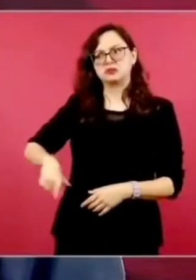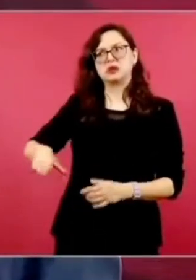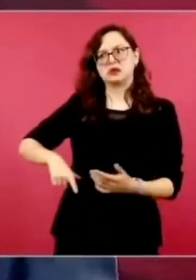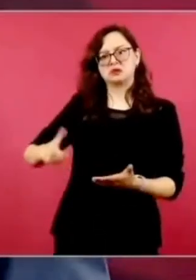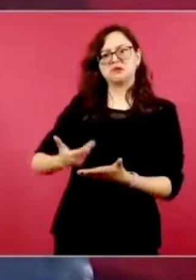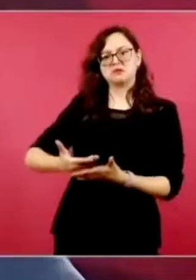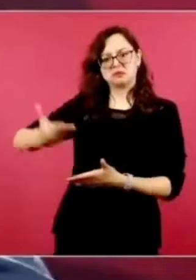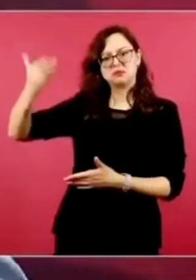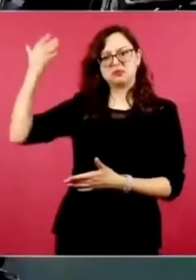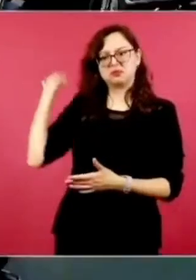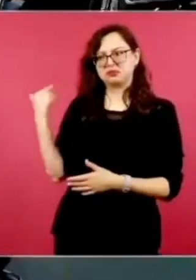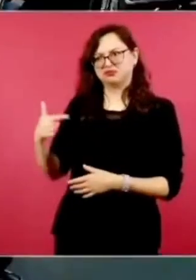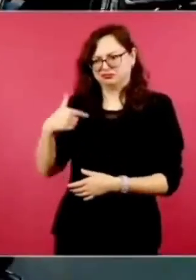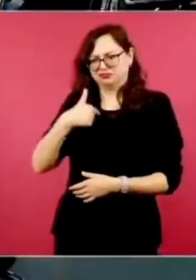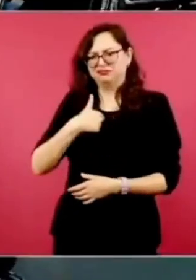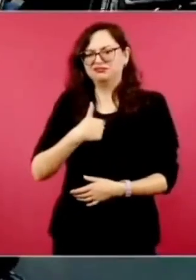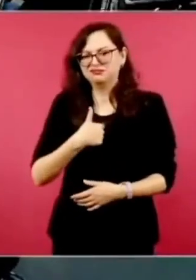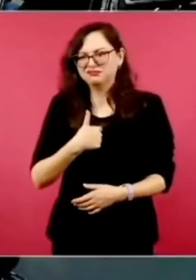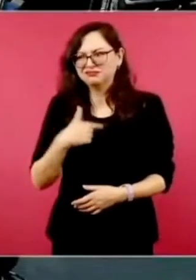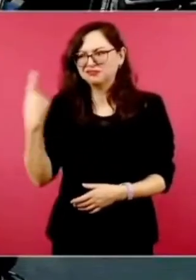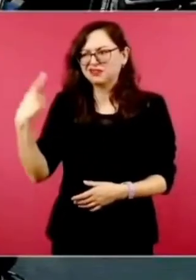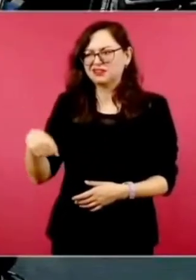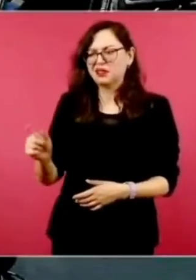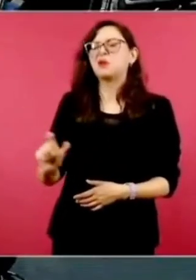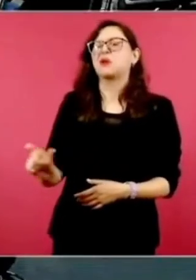Hace dos días